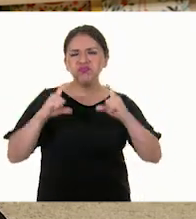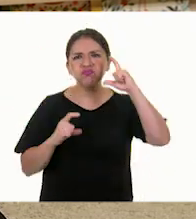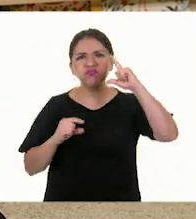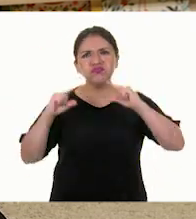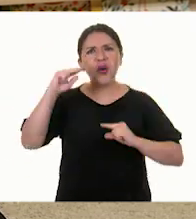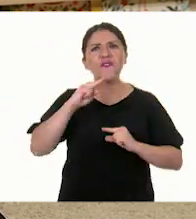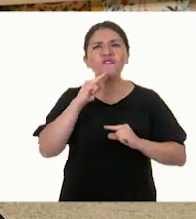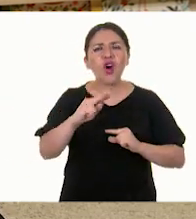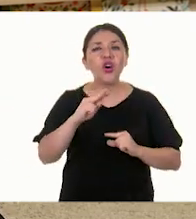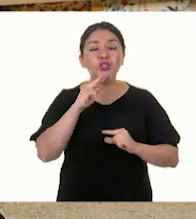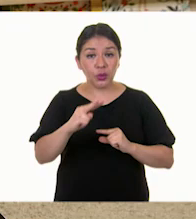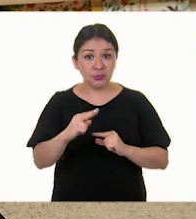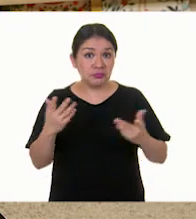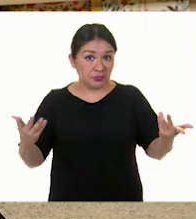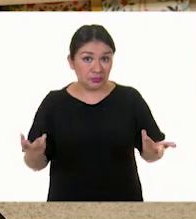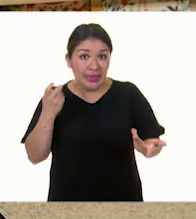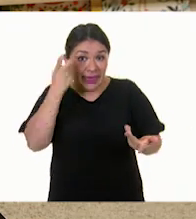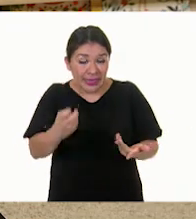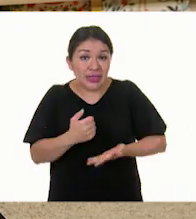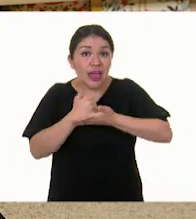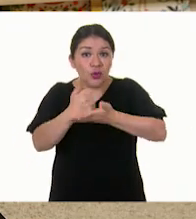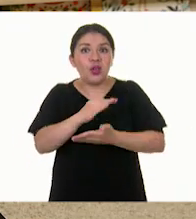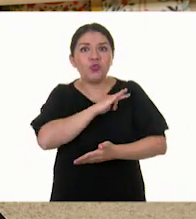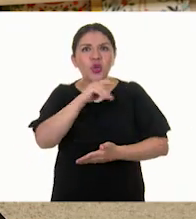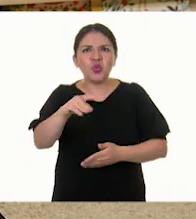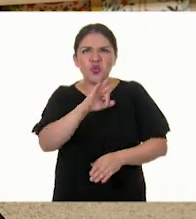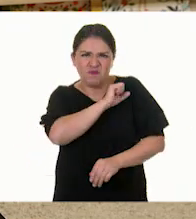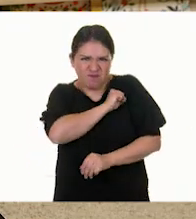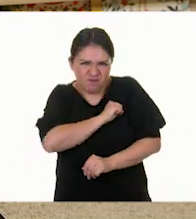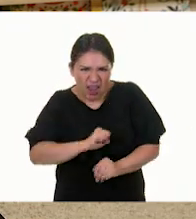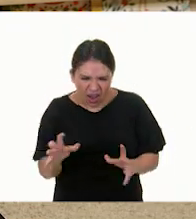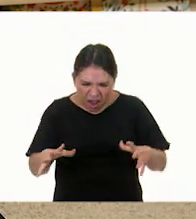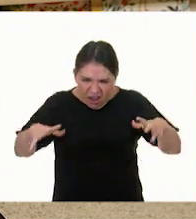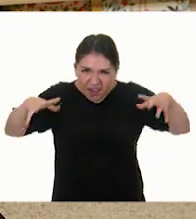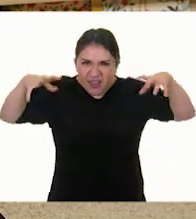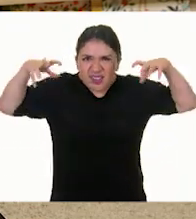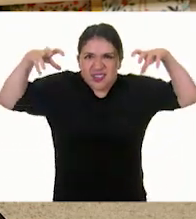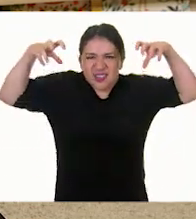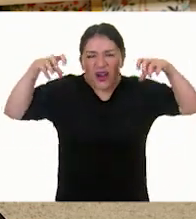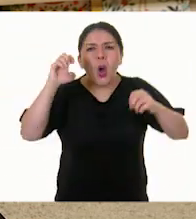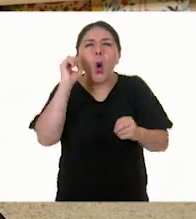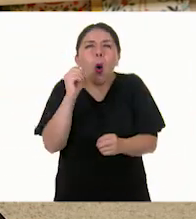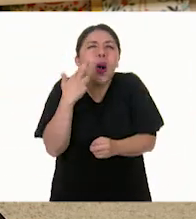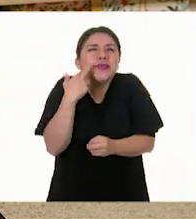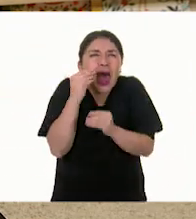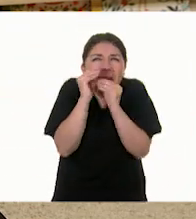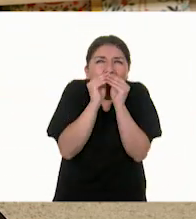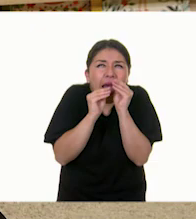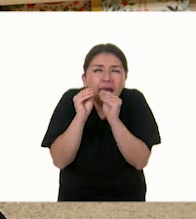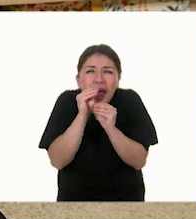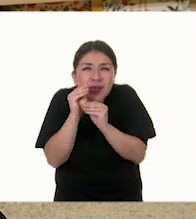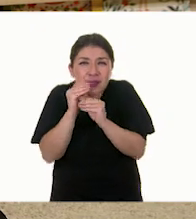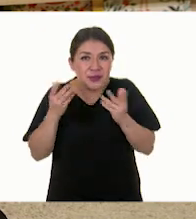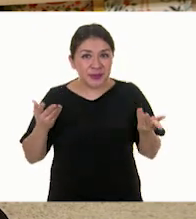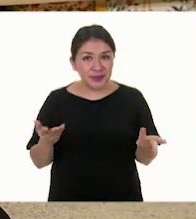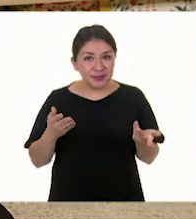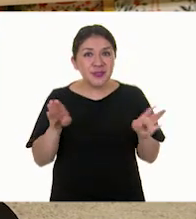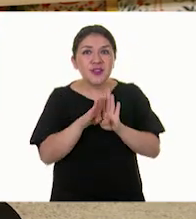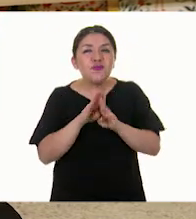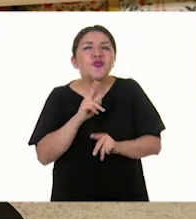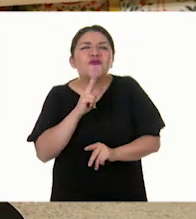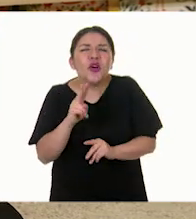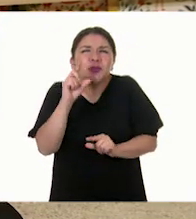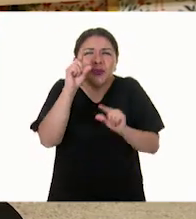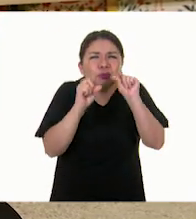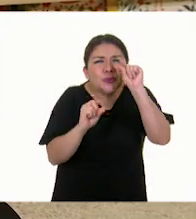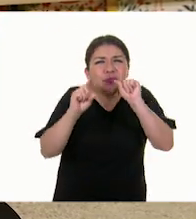diferentes. A través de ella, podemos ser el ogro del castillo o el ratoncito hambriento que busca un